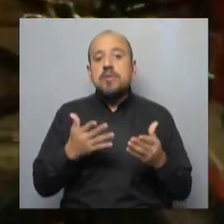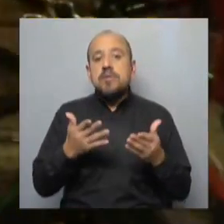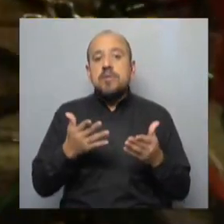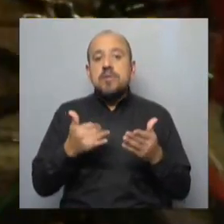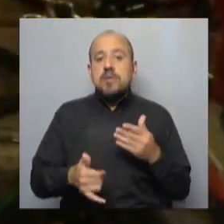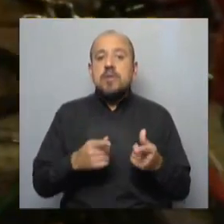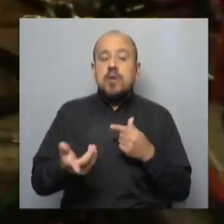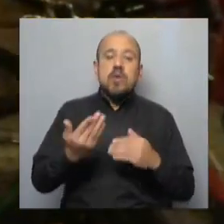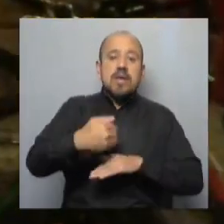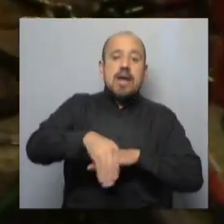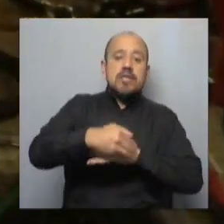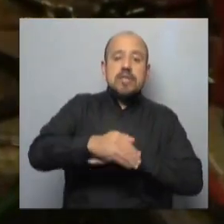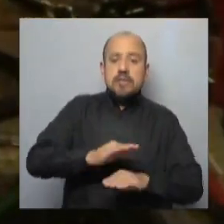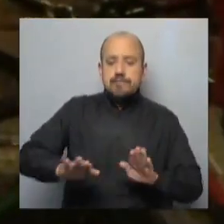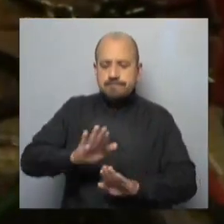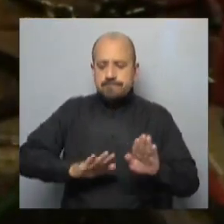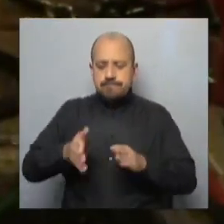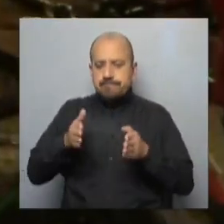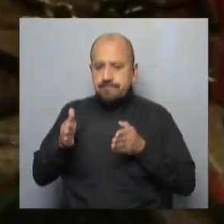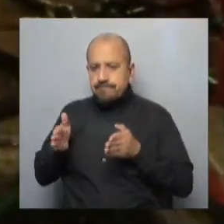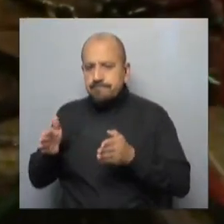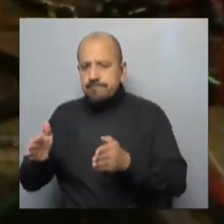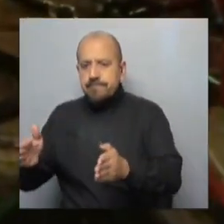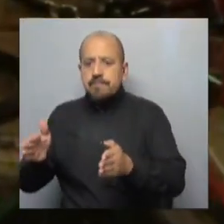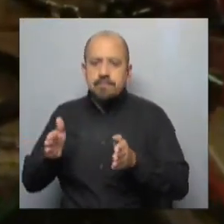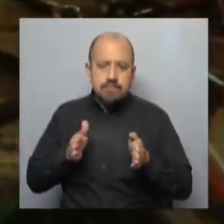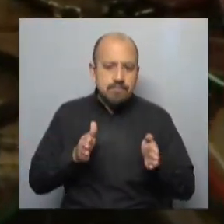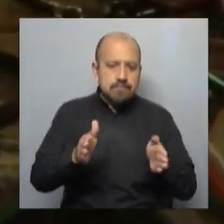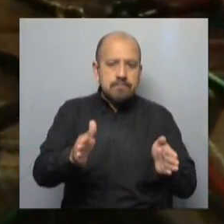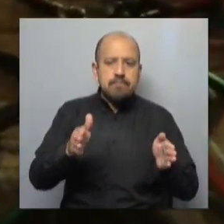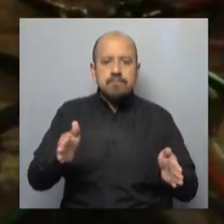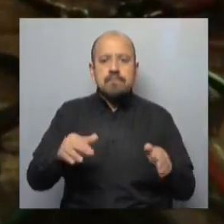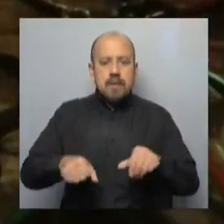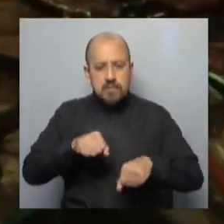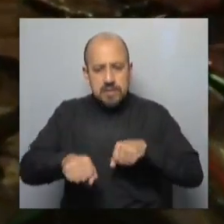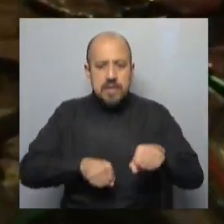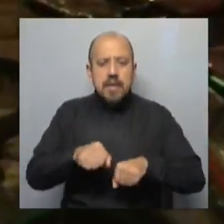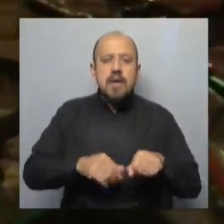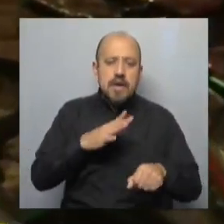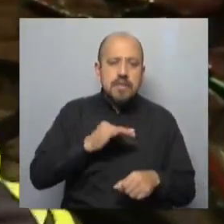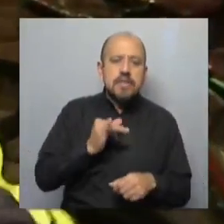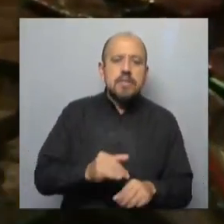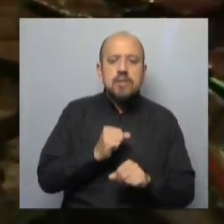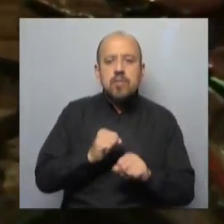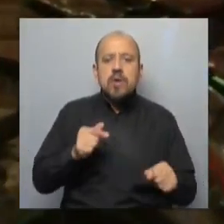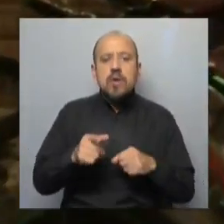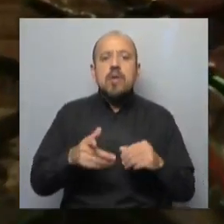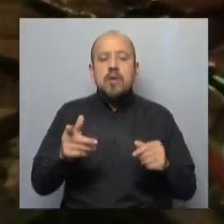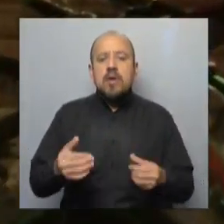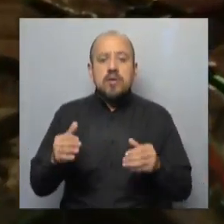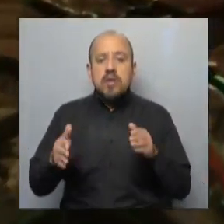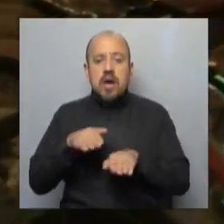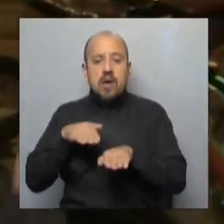vial por ejemplo que permita esos desplazamientos es pacificar el tránsito e intentar hacer de que los autos bajen un poco la